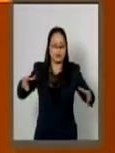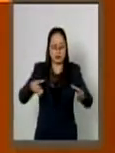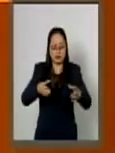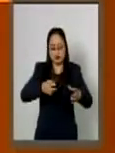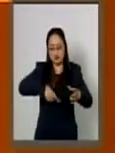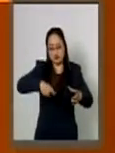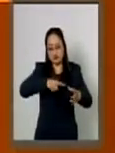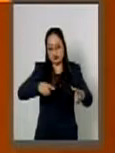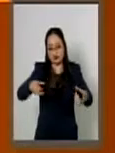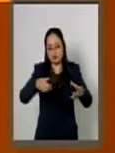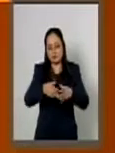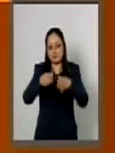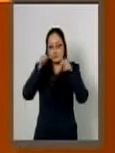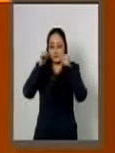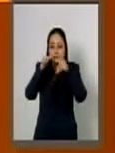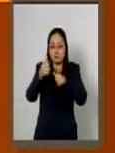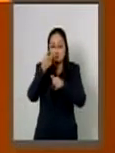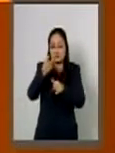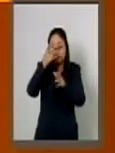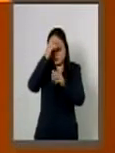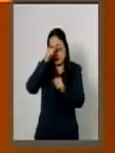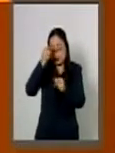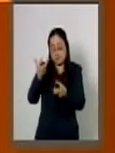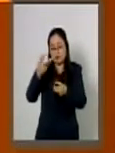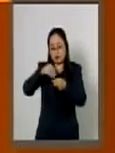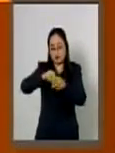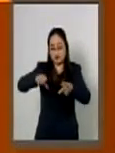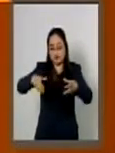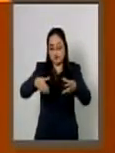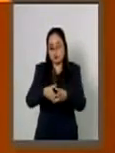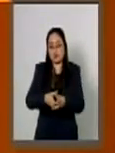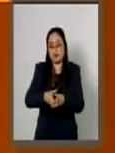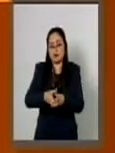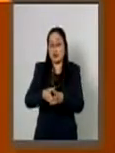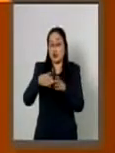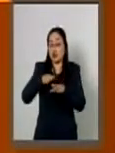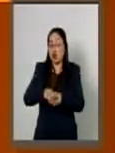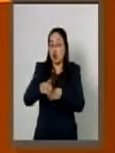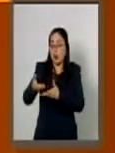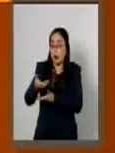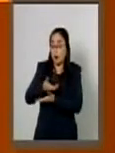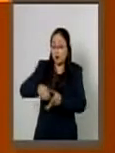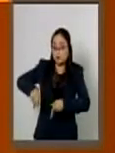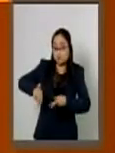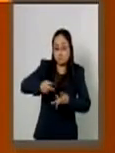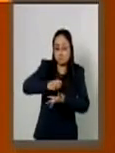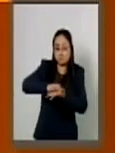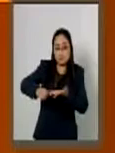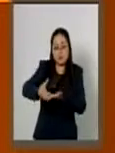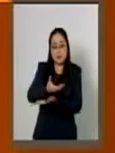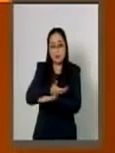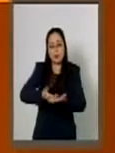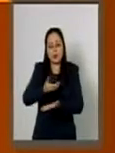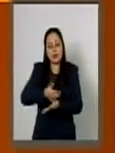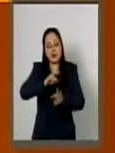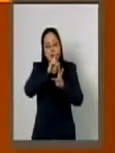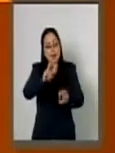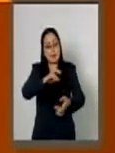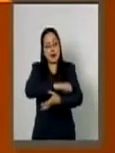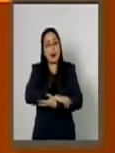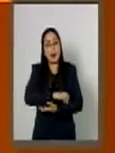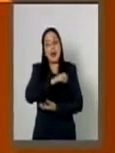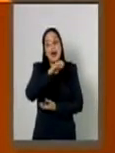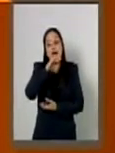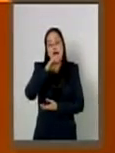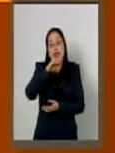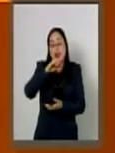seguimiento parlamentario de este acuerdo de integración comercial profunda, hablar de la Alianza del Pacífico